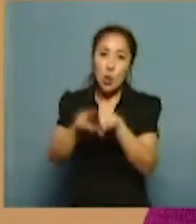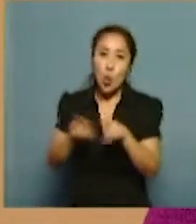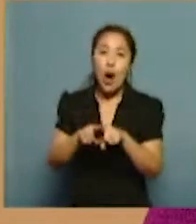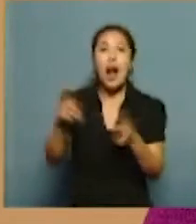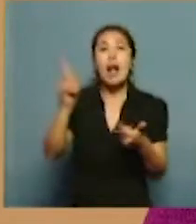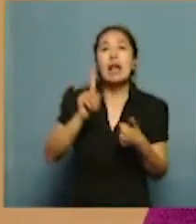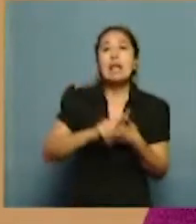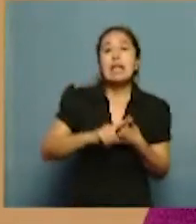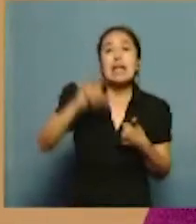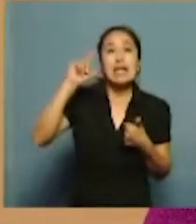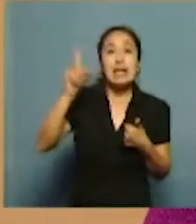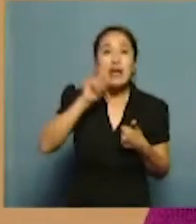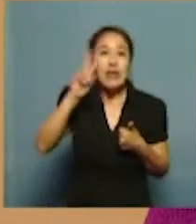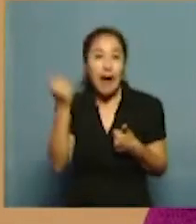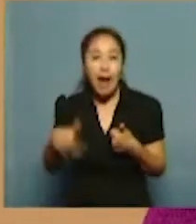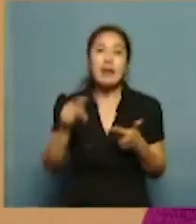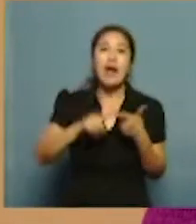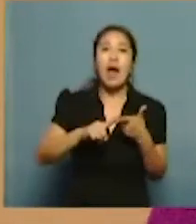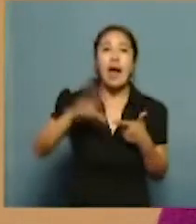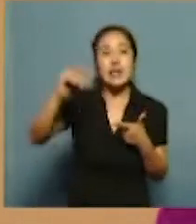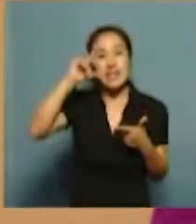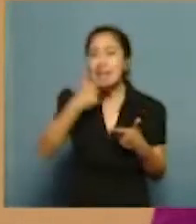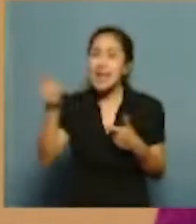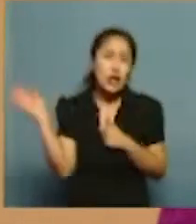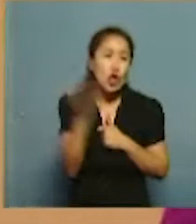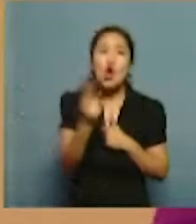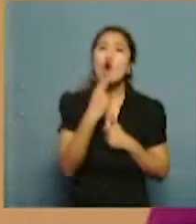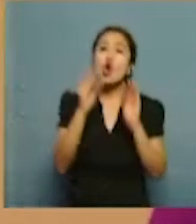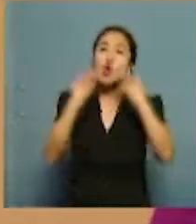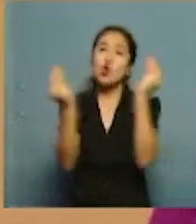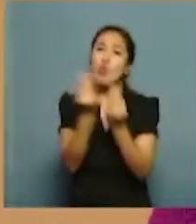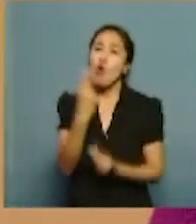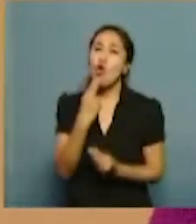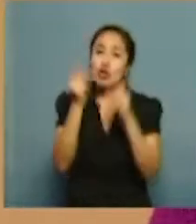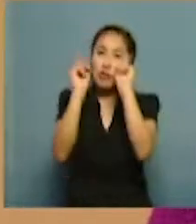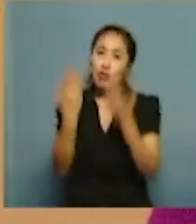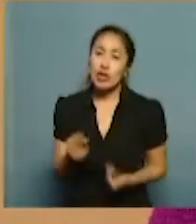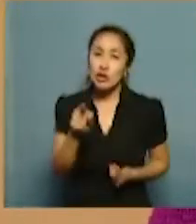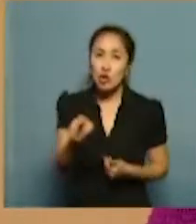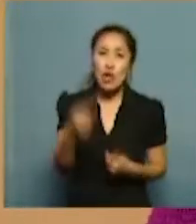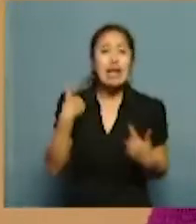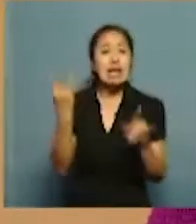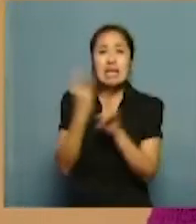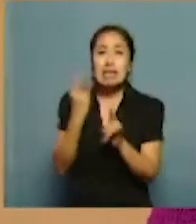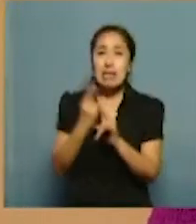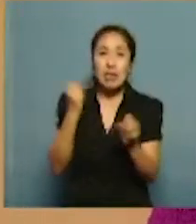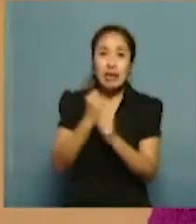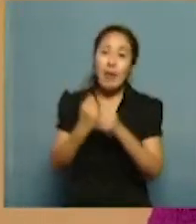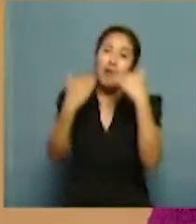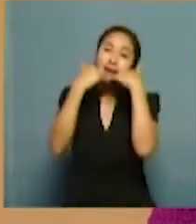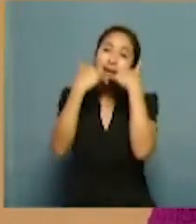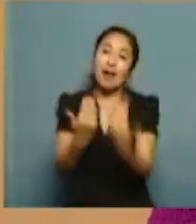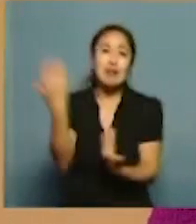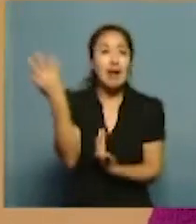huesos de establecer estar vilca que todos son 11 docentes y este un agradecimiento